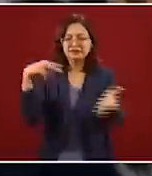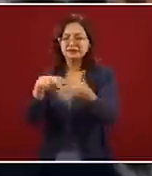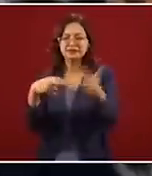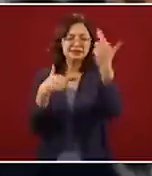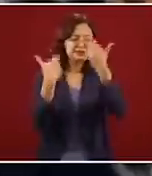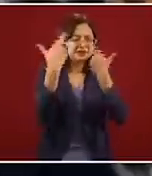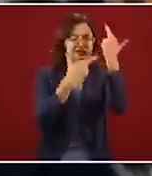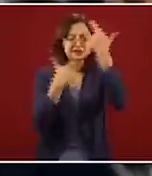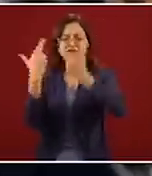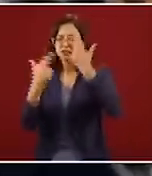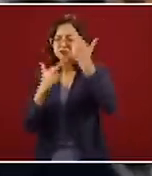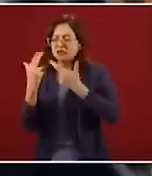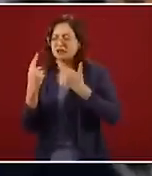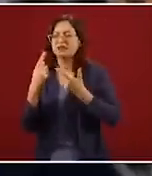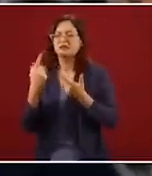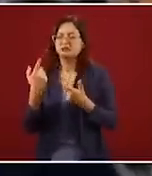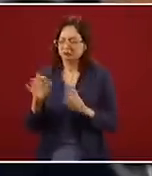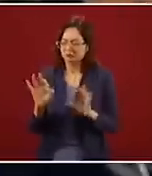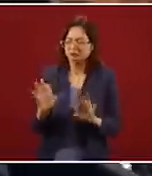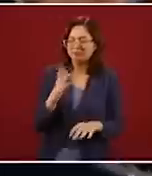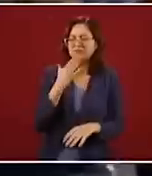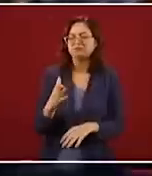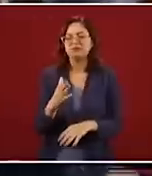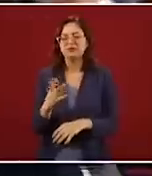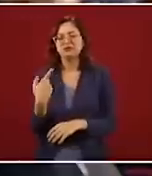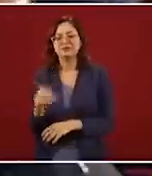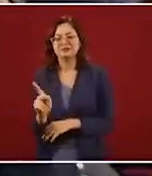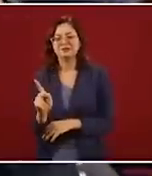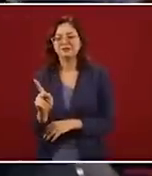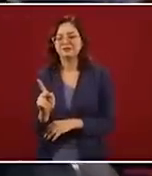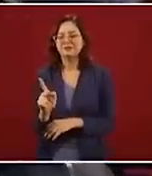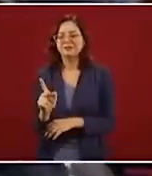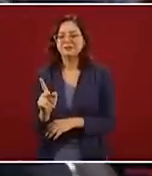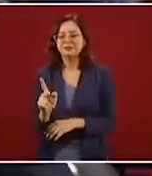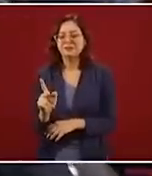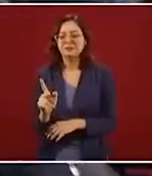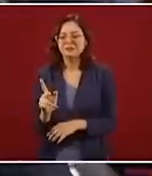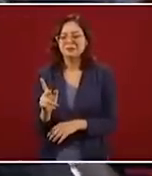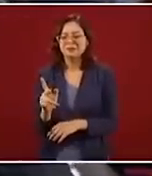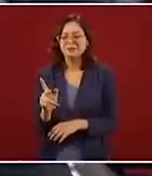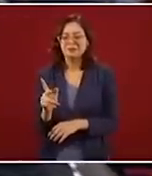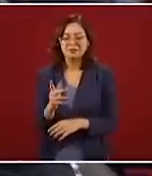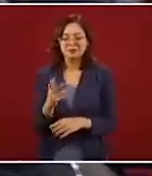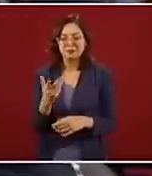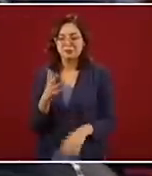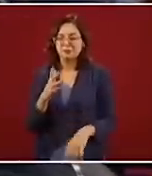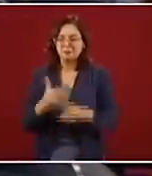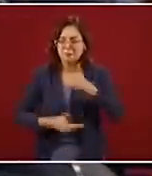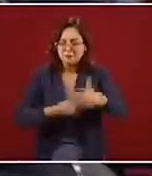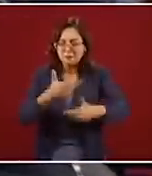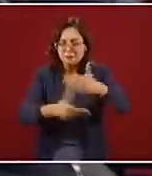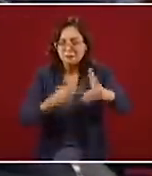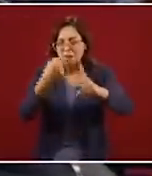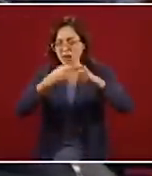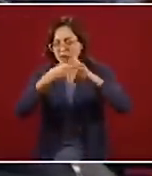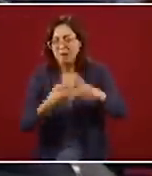los principales funcionarios, pero no he visto que haya un sistema de indicadores claves de desempeño globalizado.